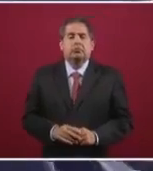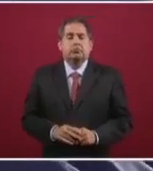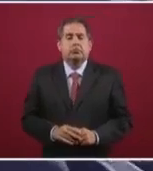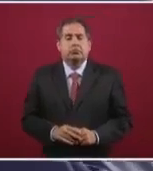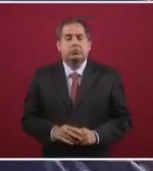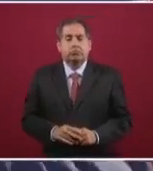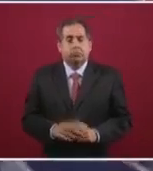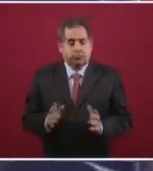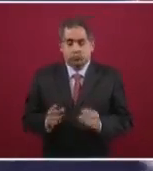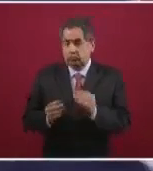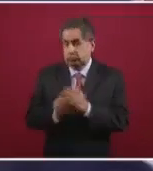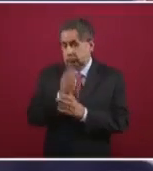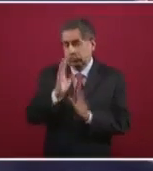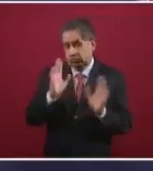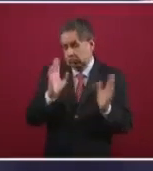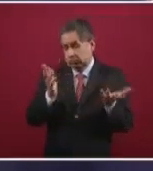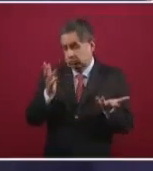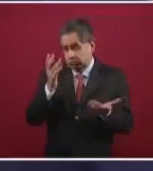Esto es nuevo.